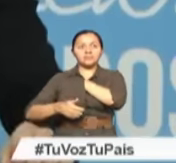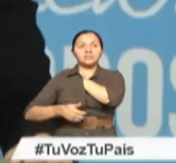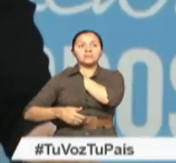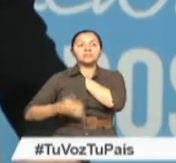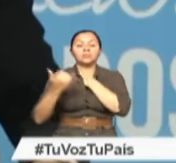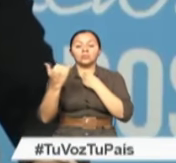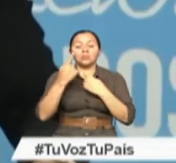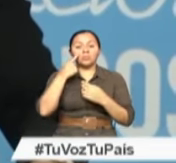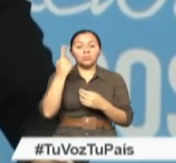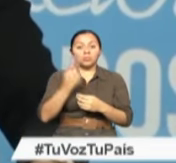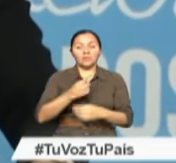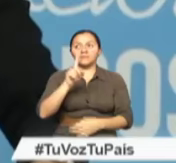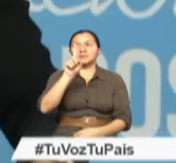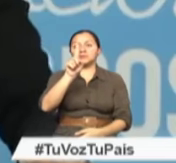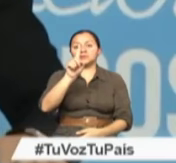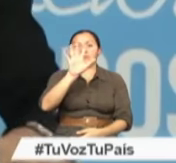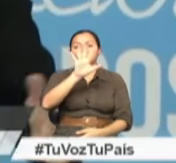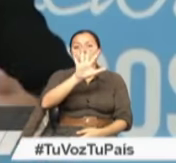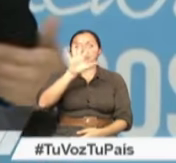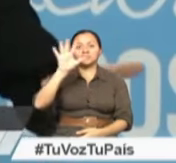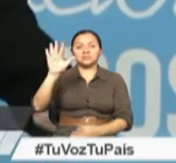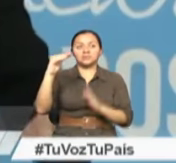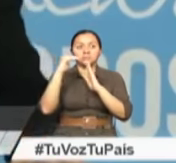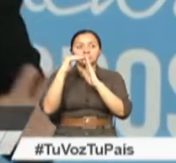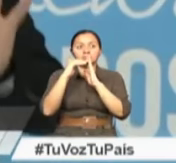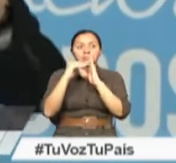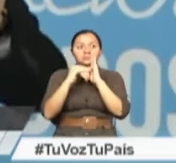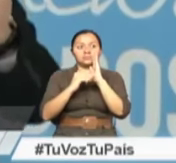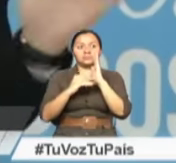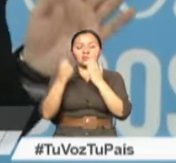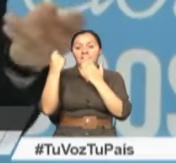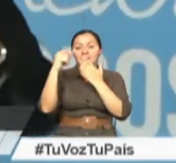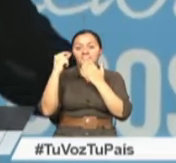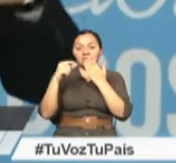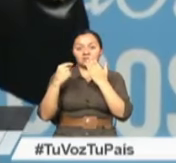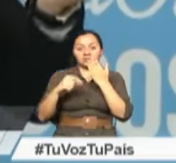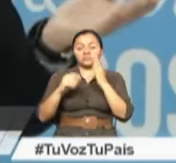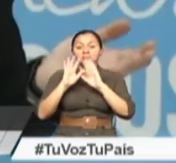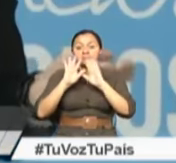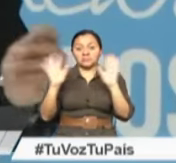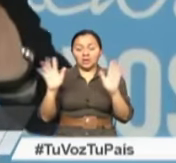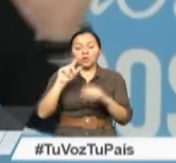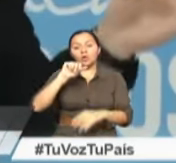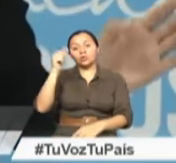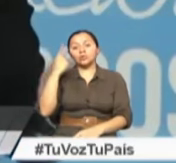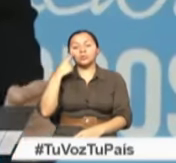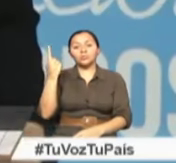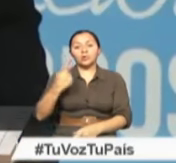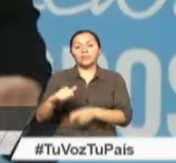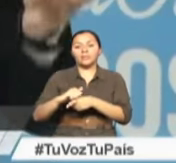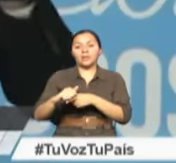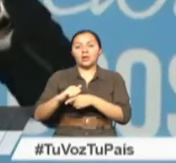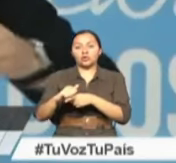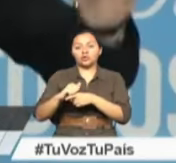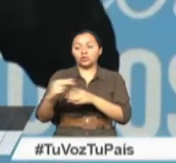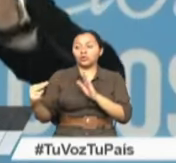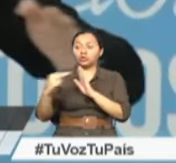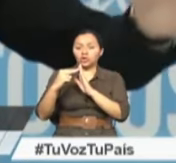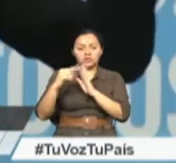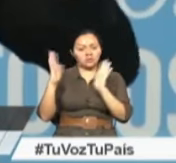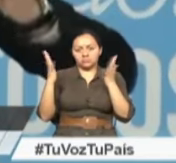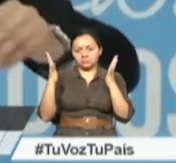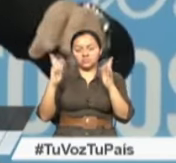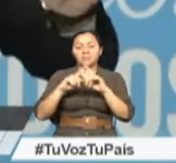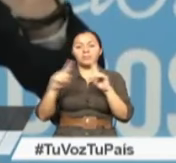que, insisto, tiene 155 ítems que se van a calificar y cinco a prueba que se llaman pilotos, que no da ninguna nota, pero que como